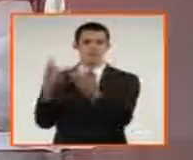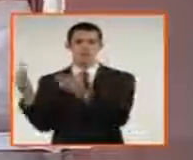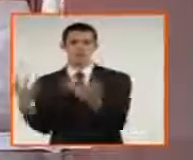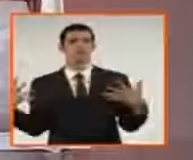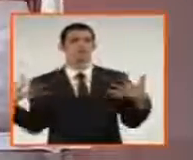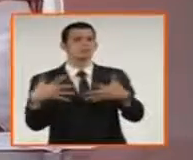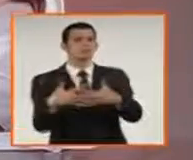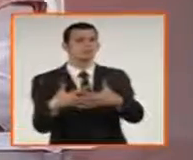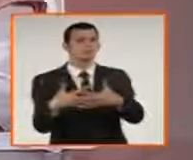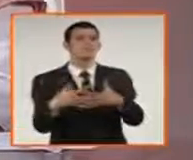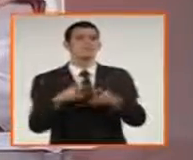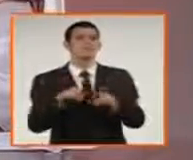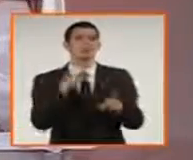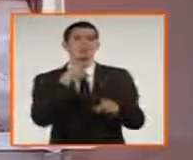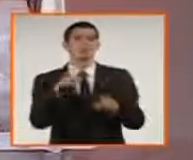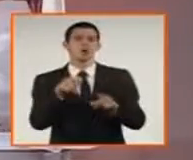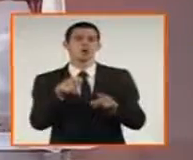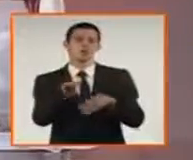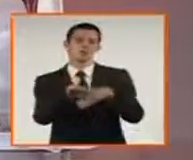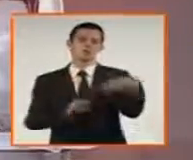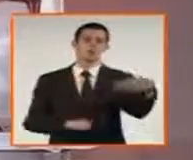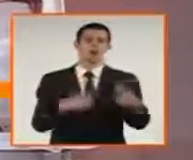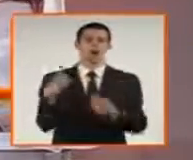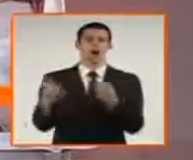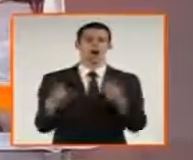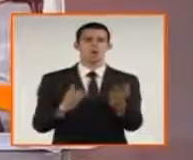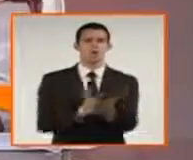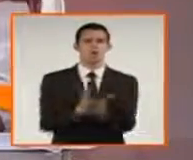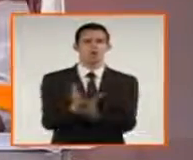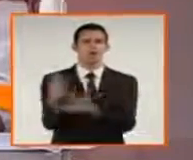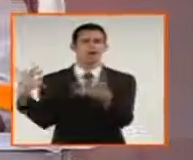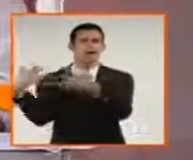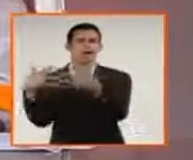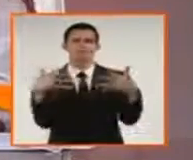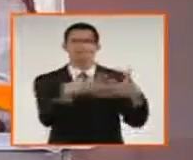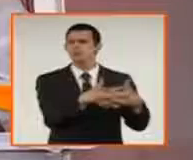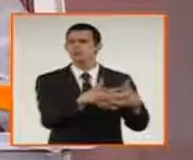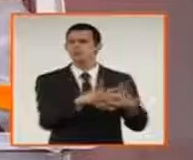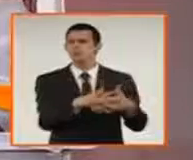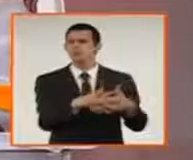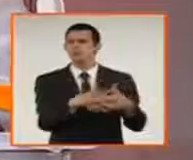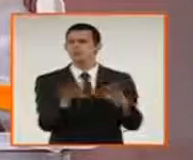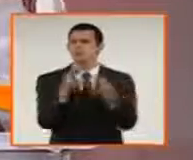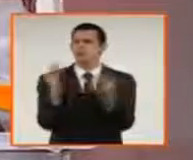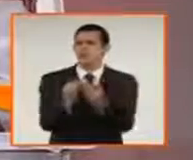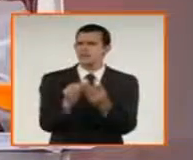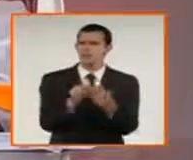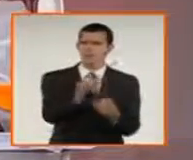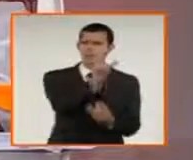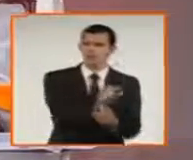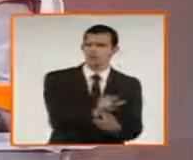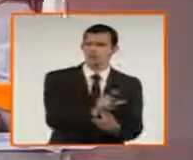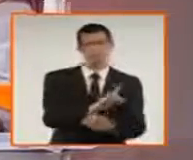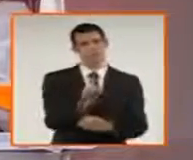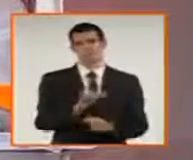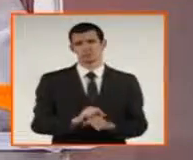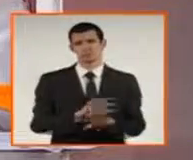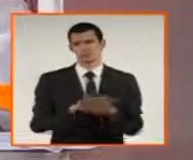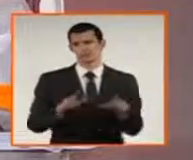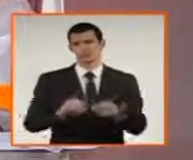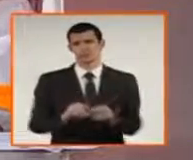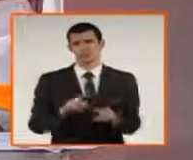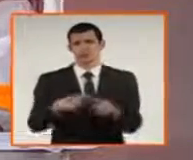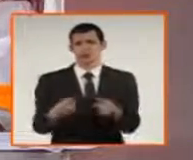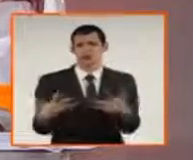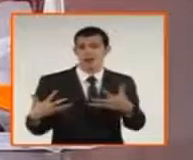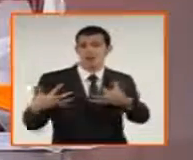Pero entre los cónyuges no hay una relación de parentesco. Esa es una relación de otra naturaleza que el derecho regula con otra mirada,